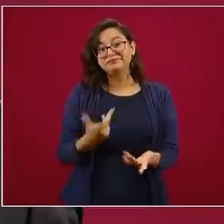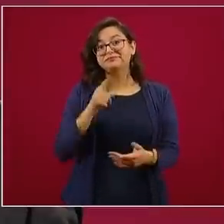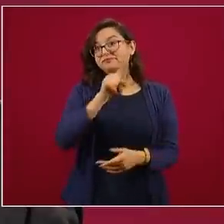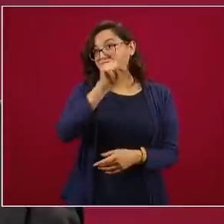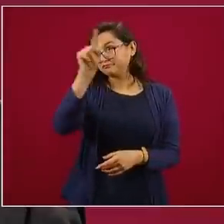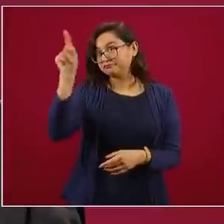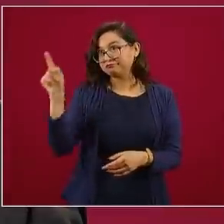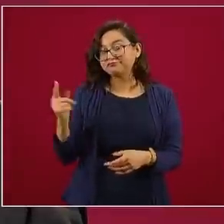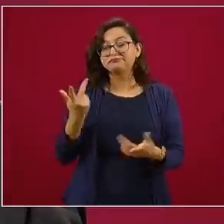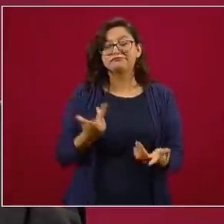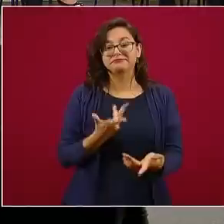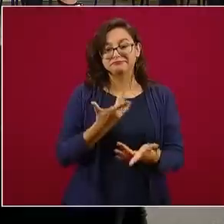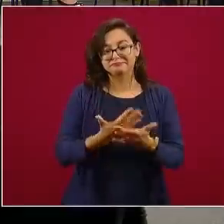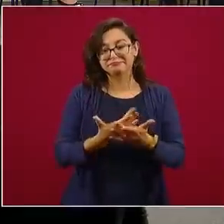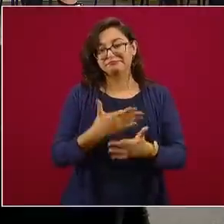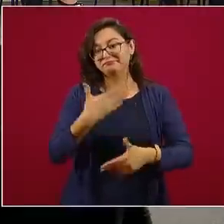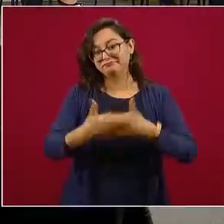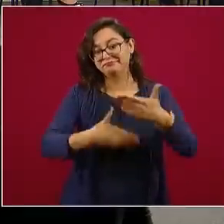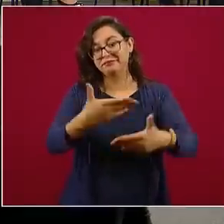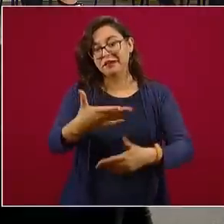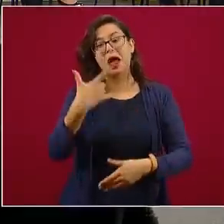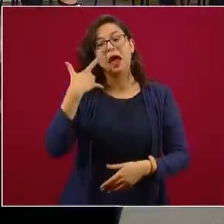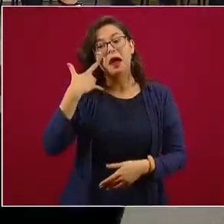y posiblemente en México.